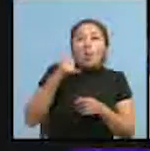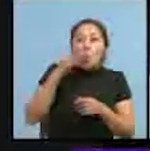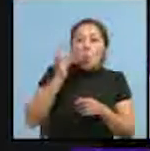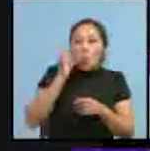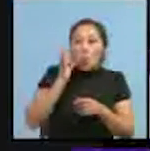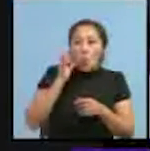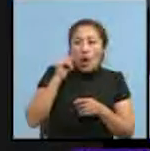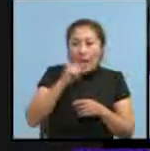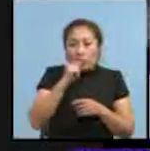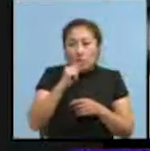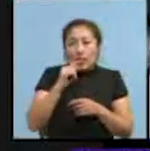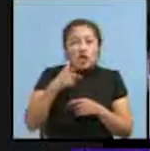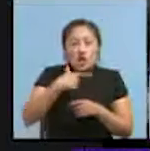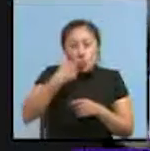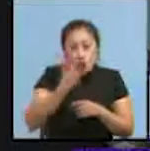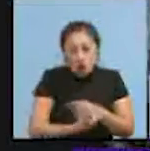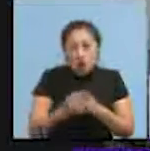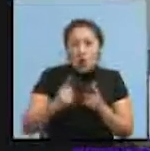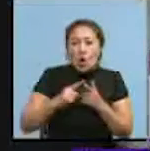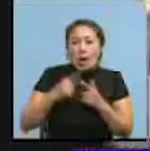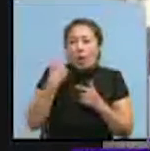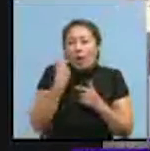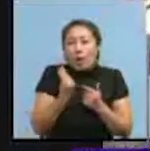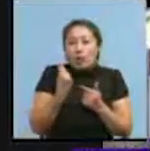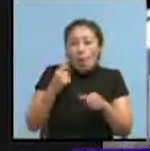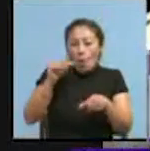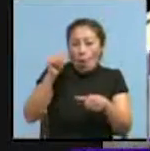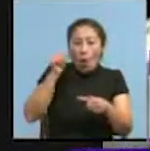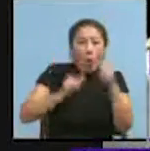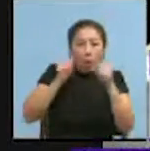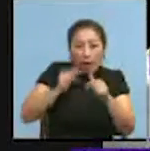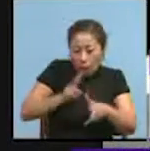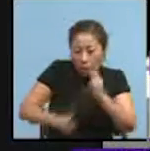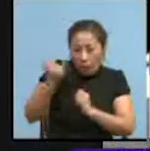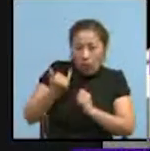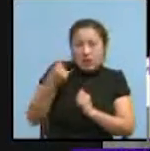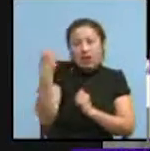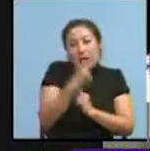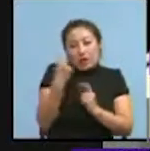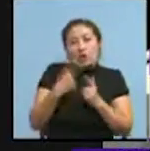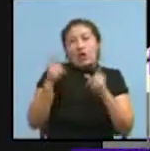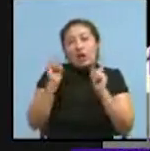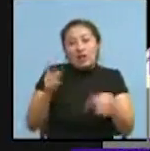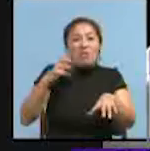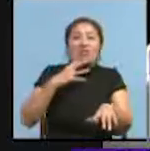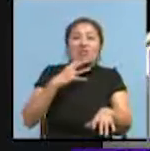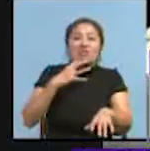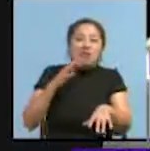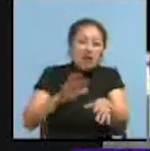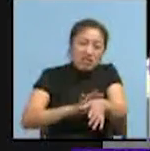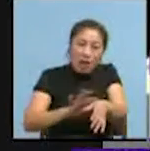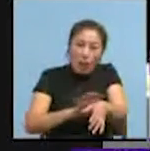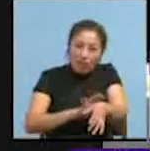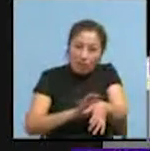el próstata, para la herida cuando están operados, o principio de diabetes también, y el